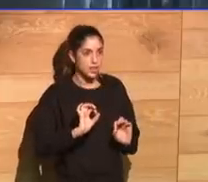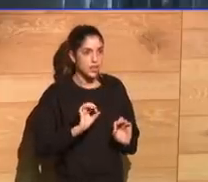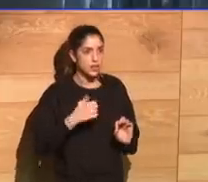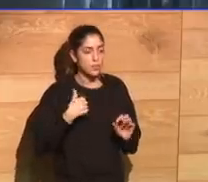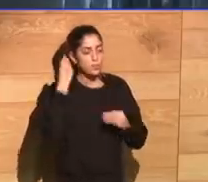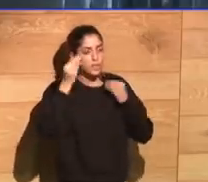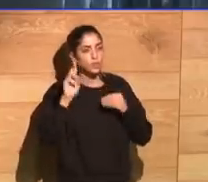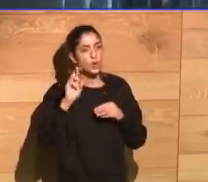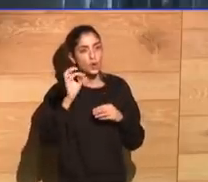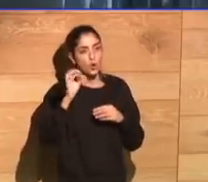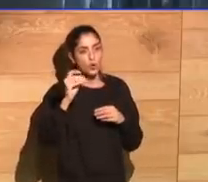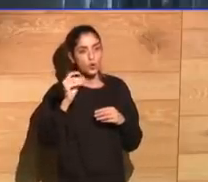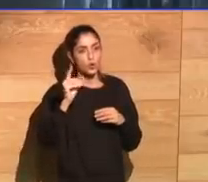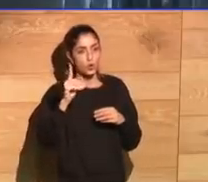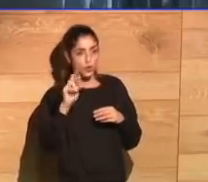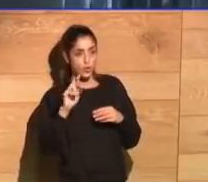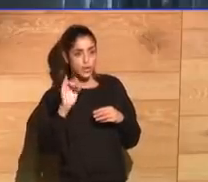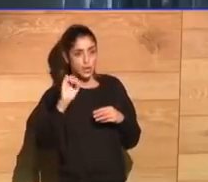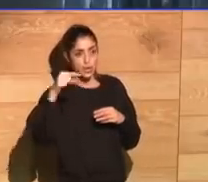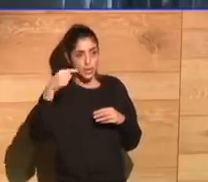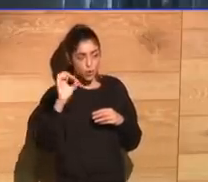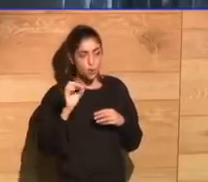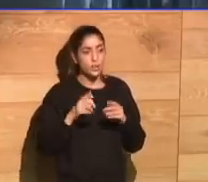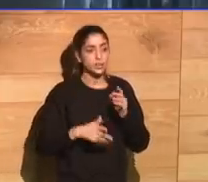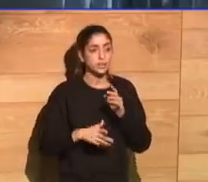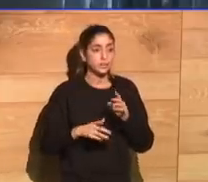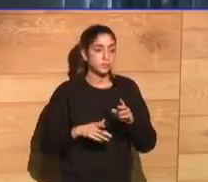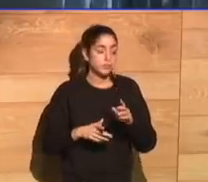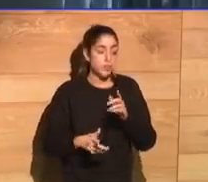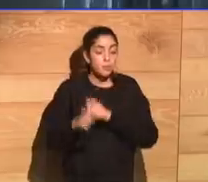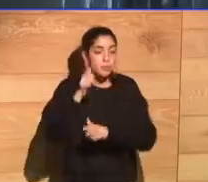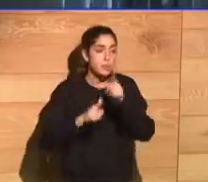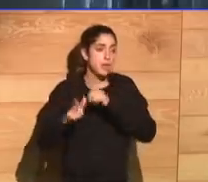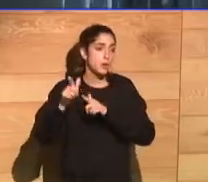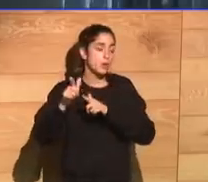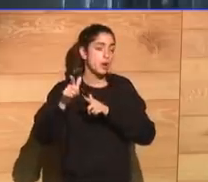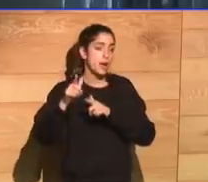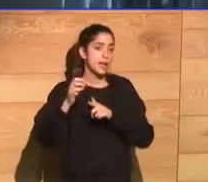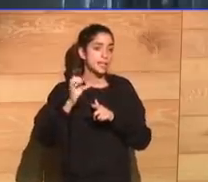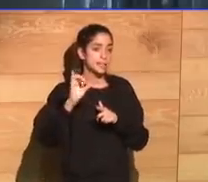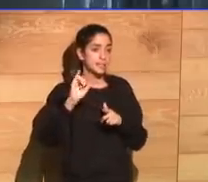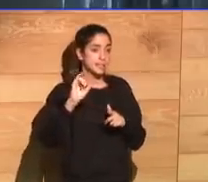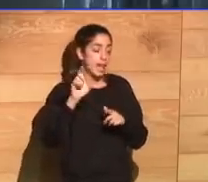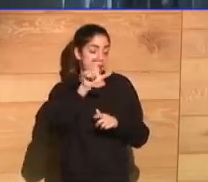el momento en el que se marchó a Sicilia a entrevistar a Robert De Niro para Luces Rojas. Porque tiene algo de